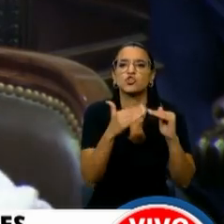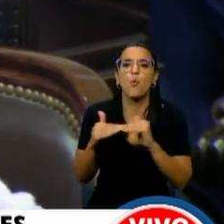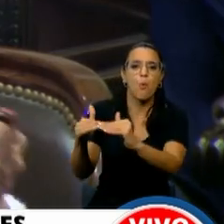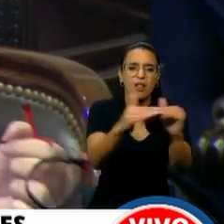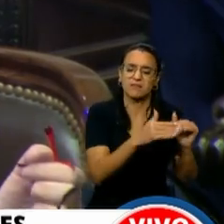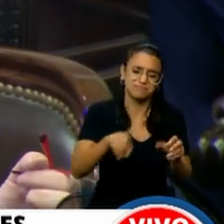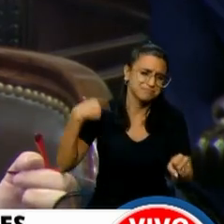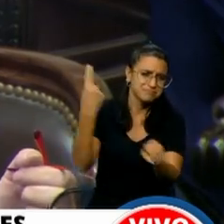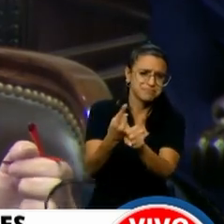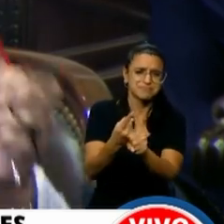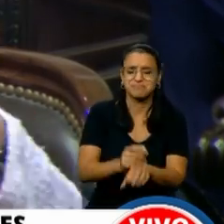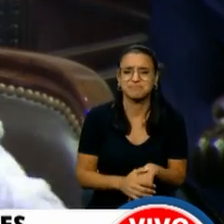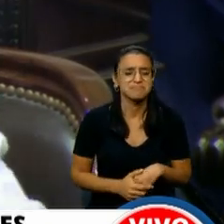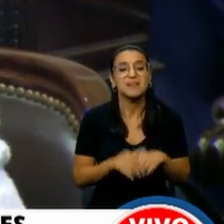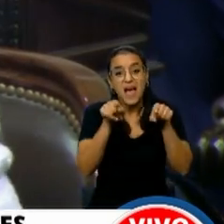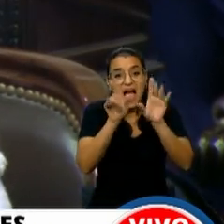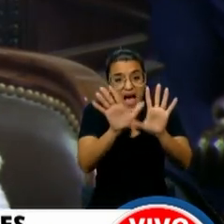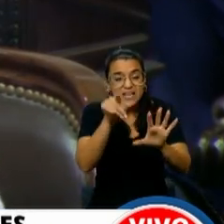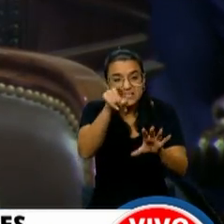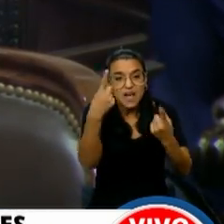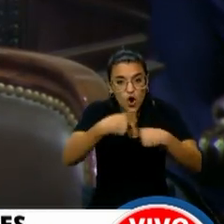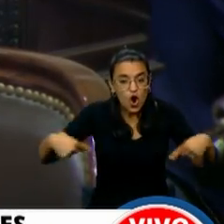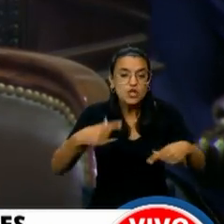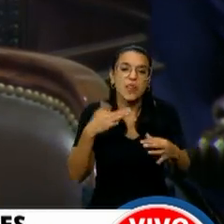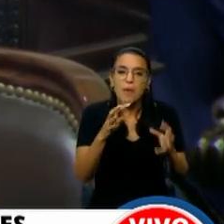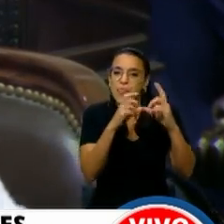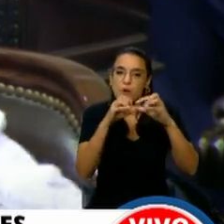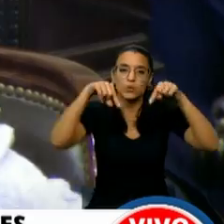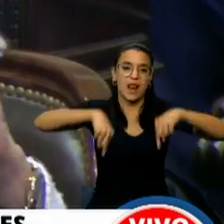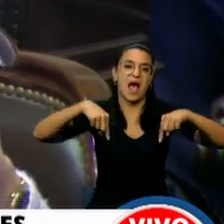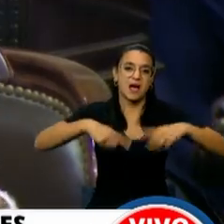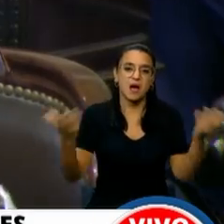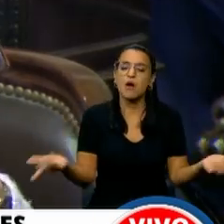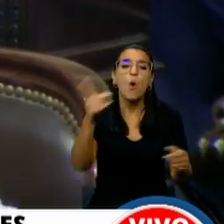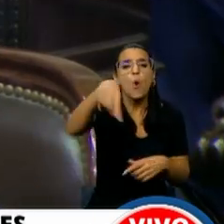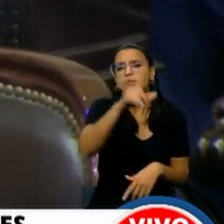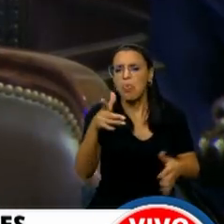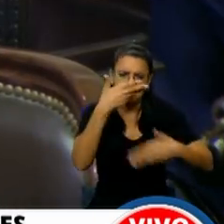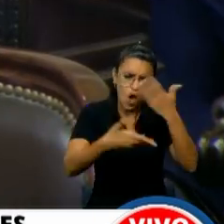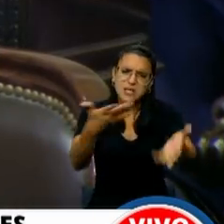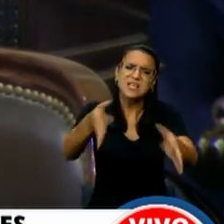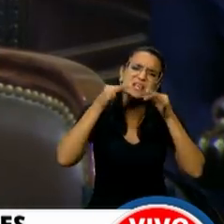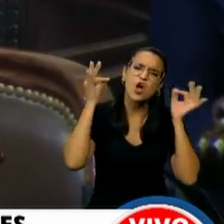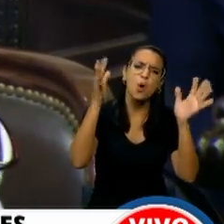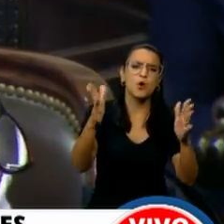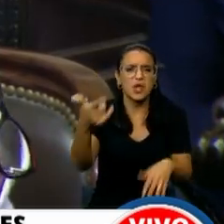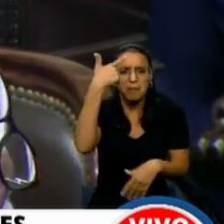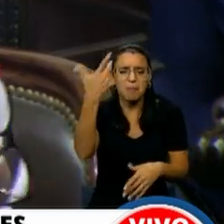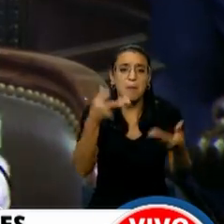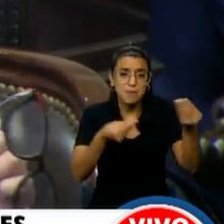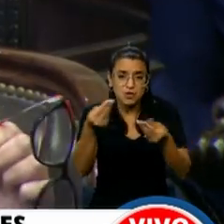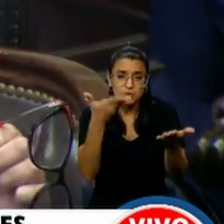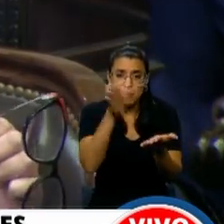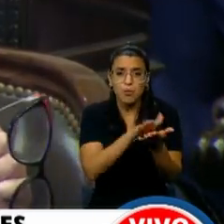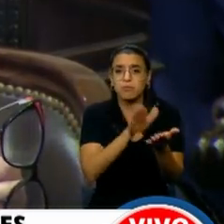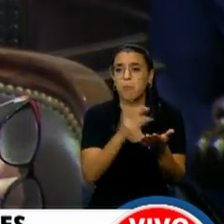es imposible y de esas son las cosas que hay que discutir acá distancia de progresistas todo lo que quiera en el presupuesto